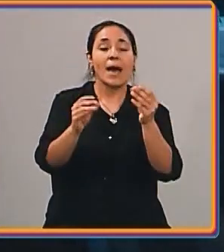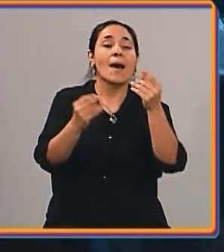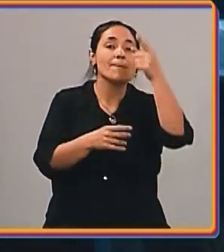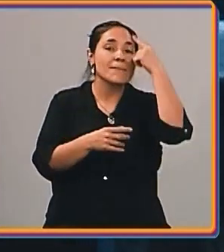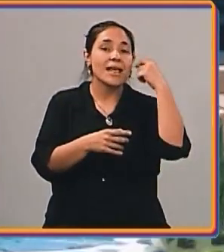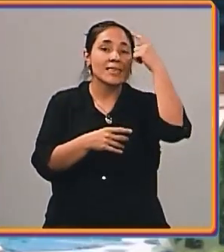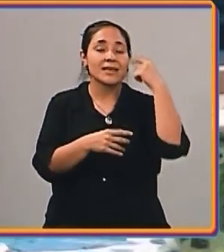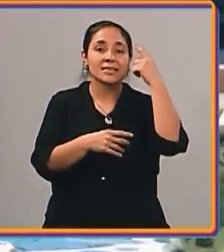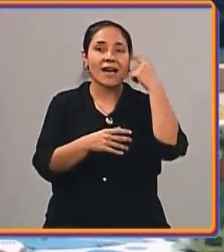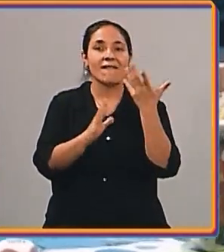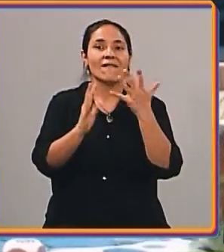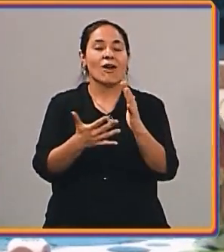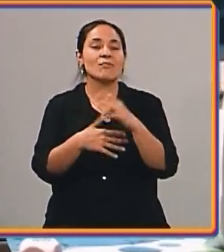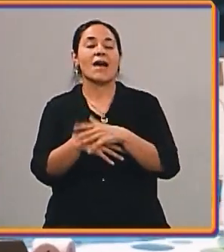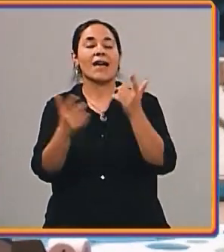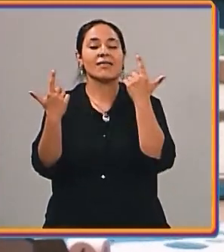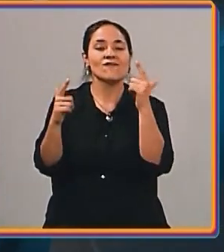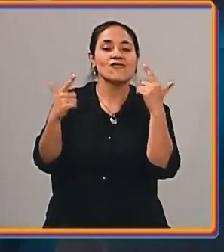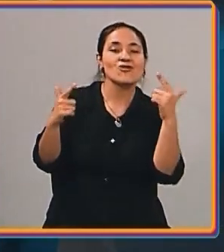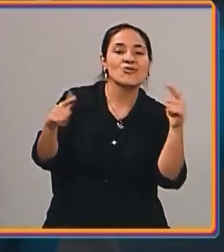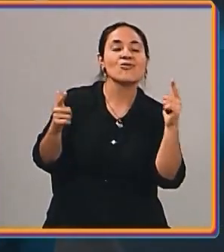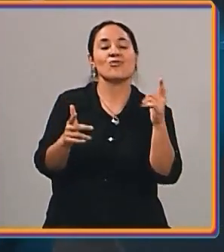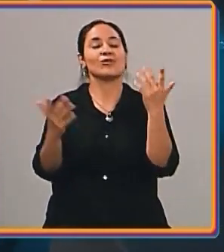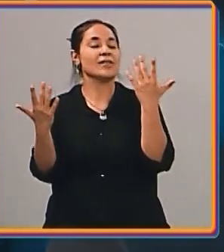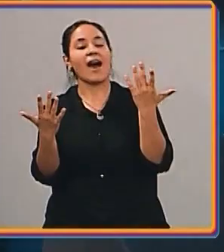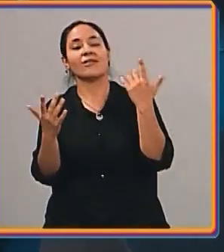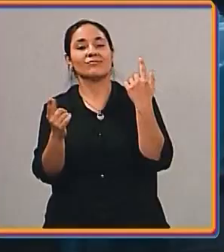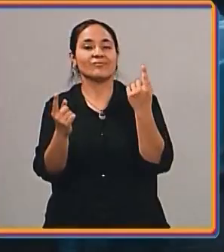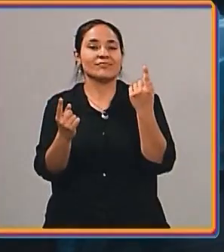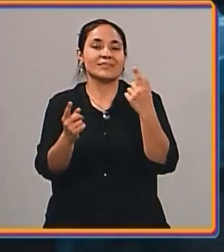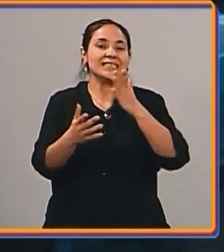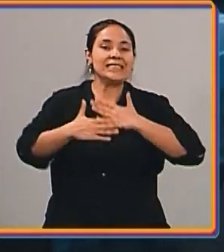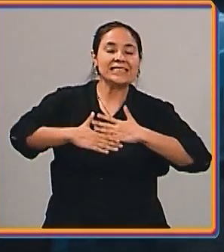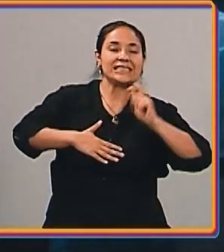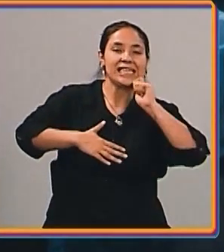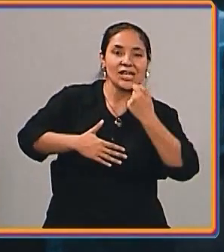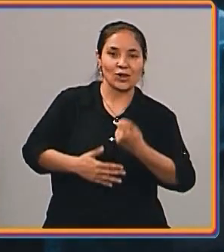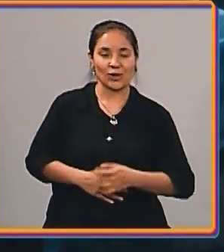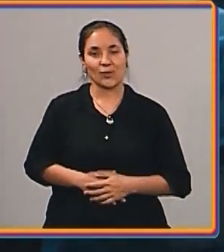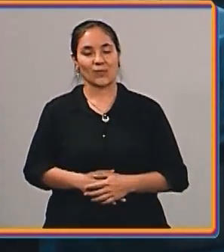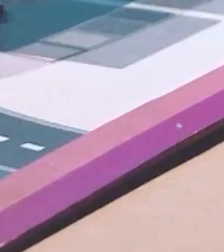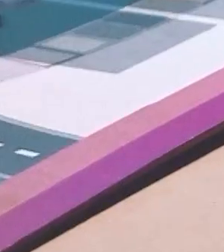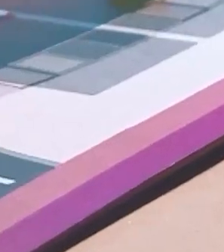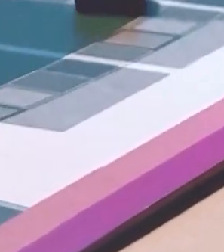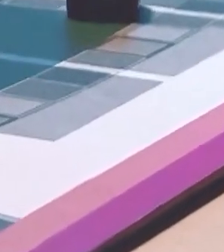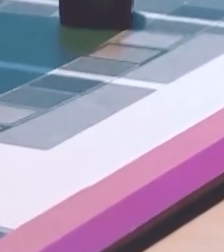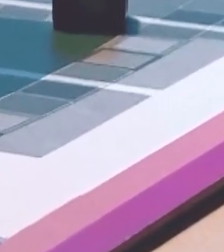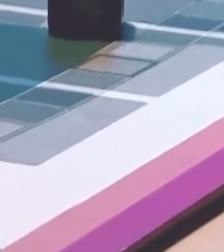diseñado para adquirir conocimientos de manera más fresca, amena y, ¿por qué no?, divertida.